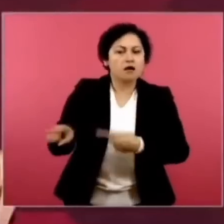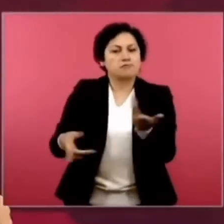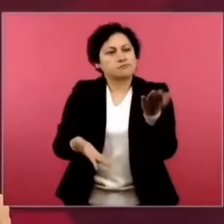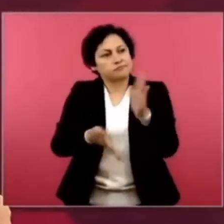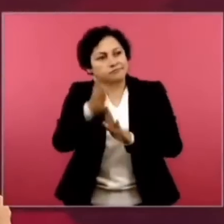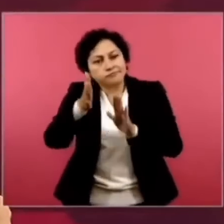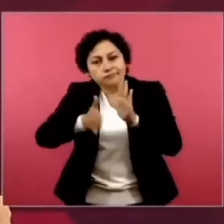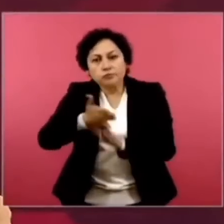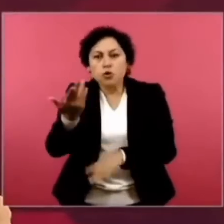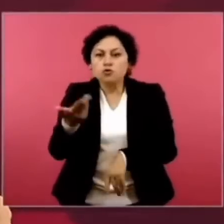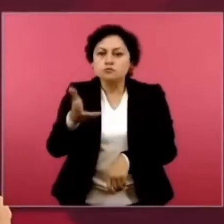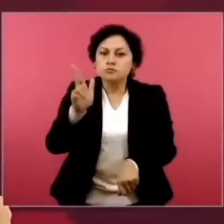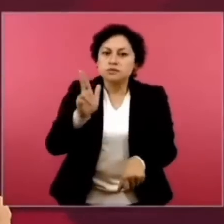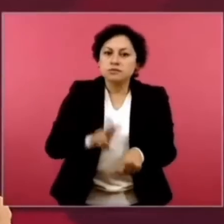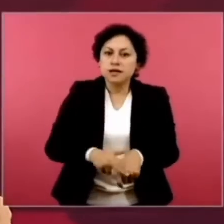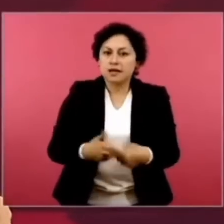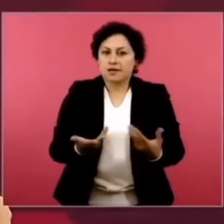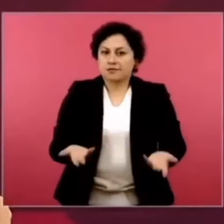hospitales,